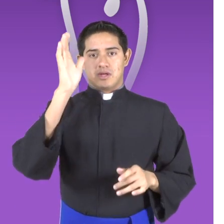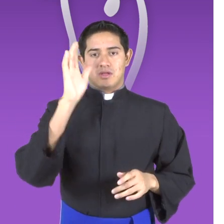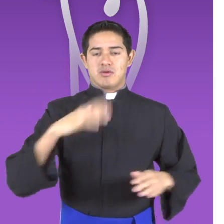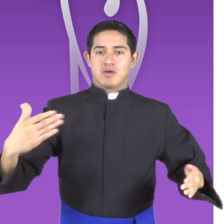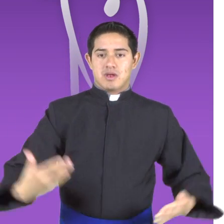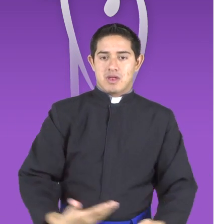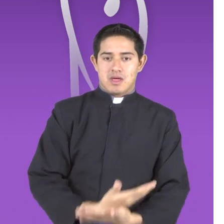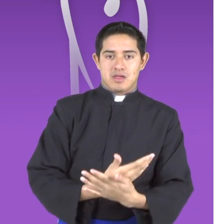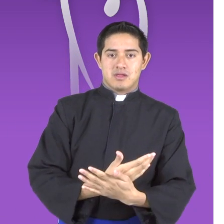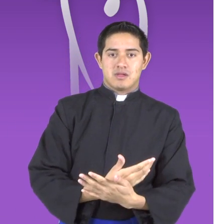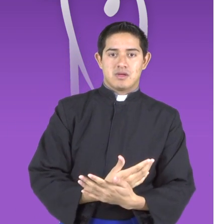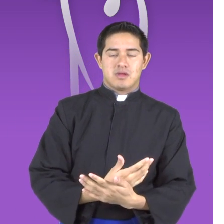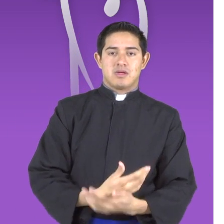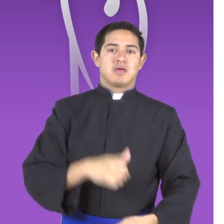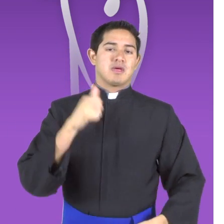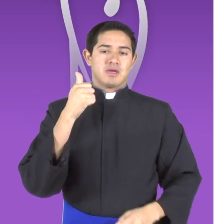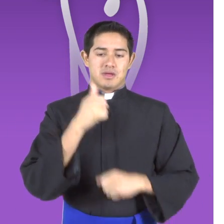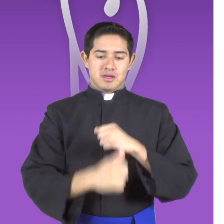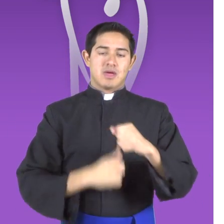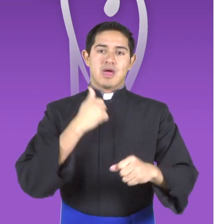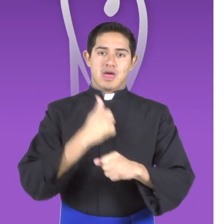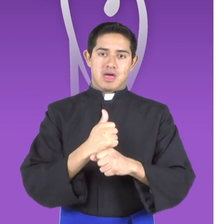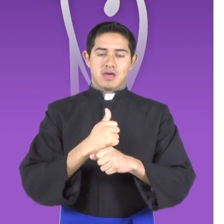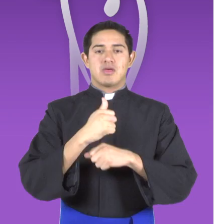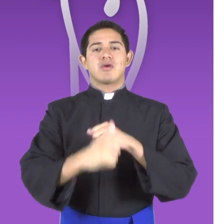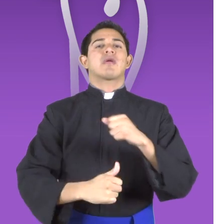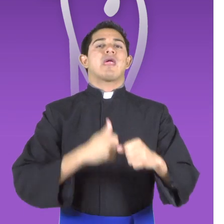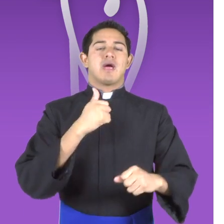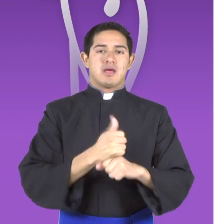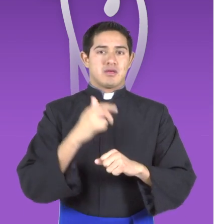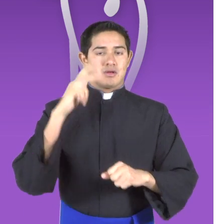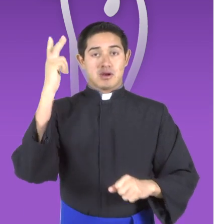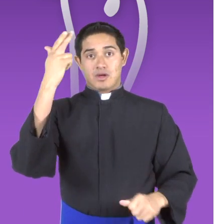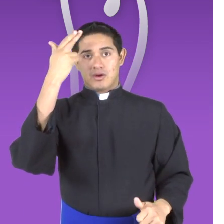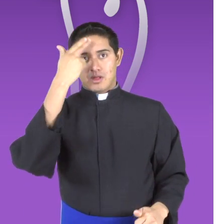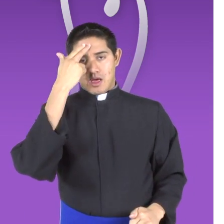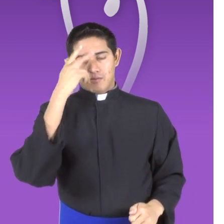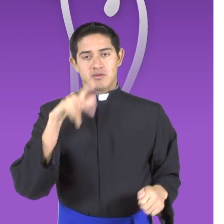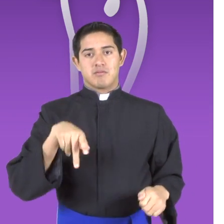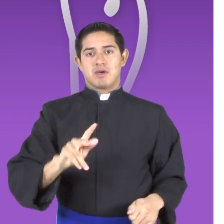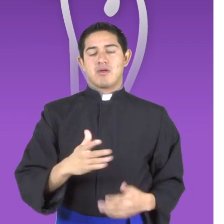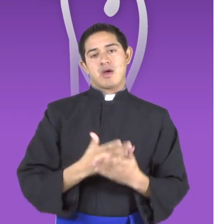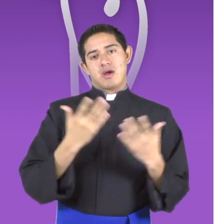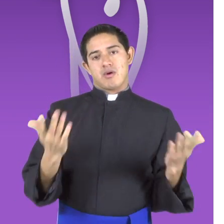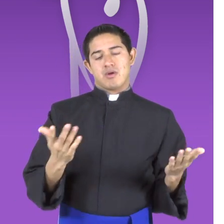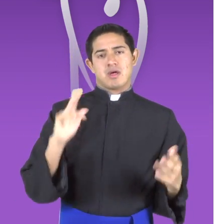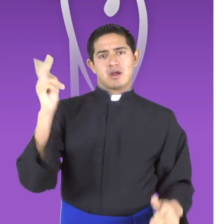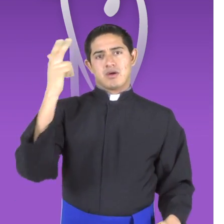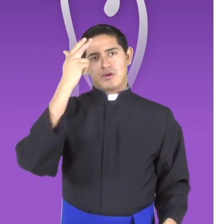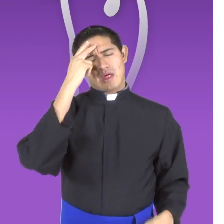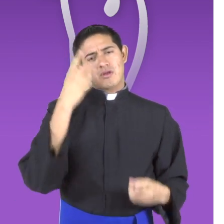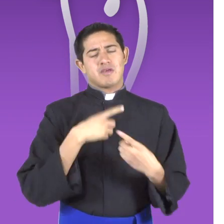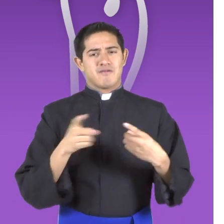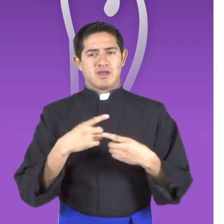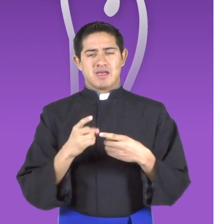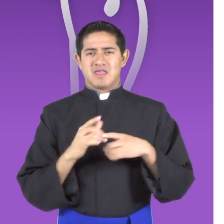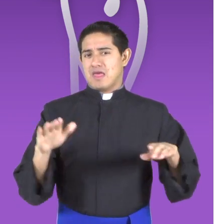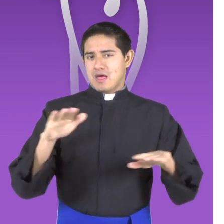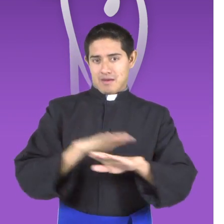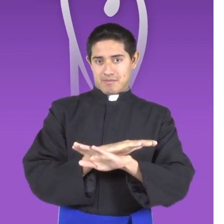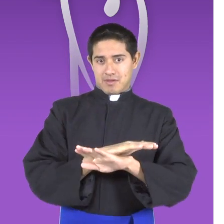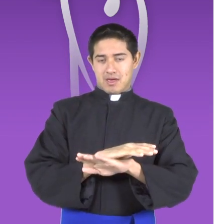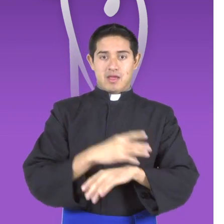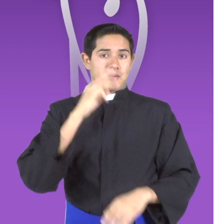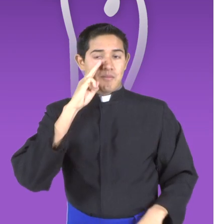Jesucristo. Simbólicamente lo expresamos y cada año lo recordamos. Pero ahora que sea un método diferente, cambiar de